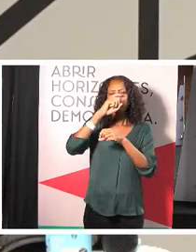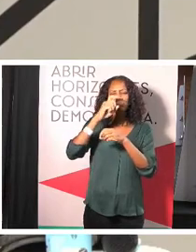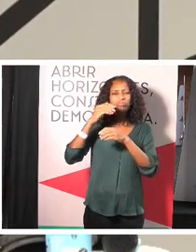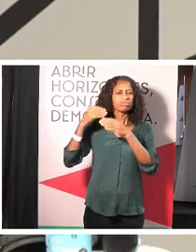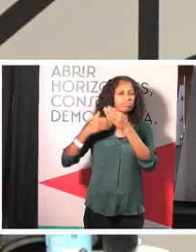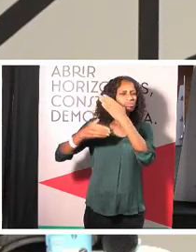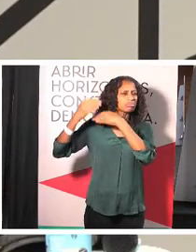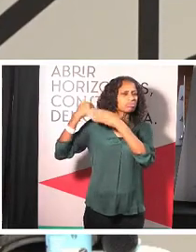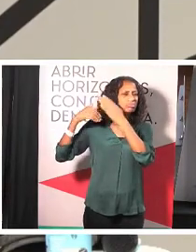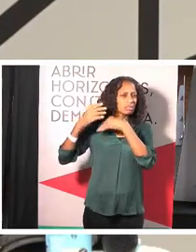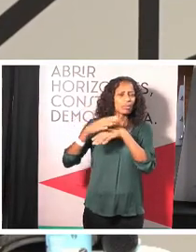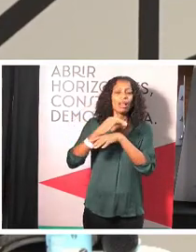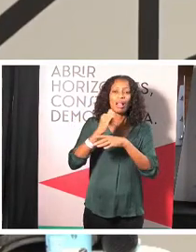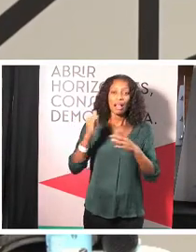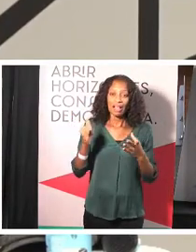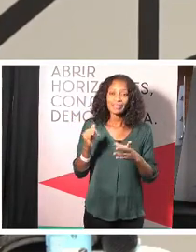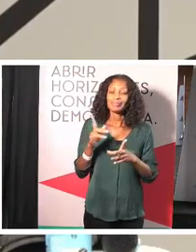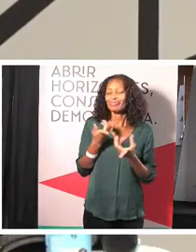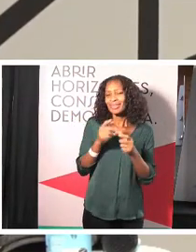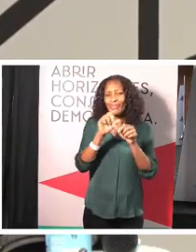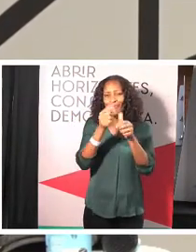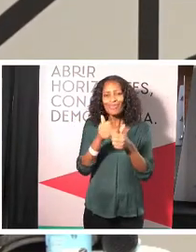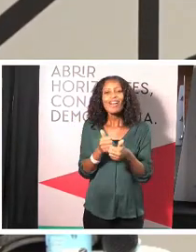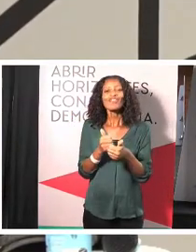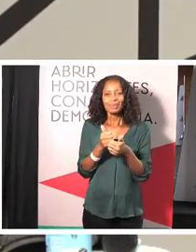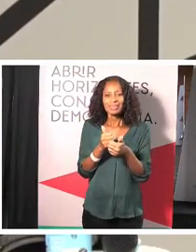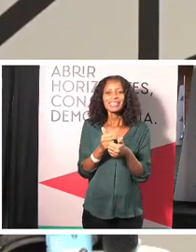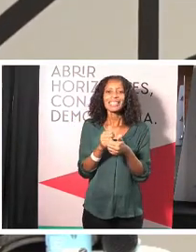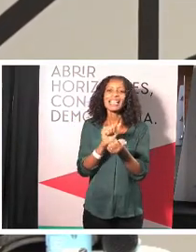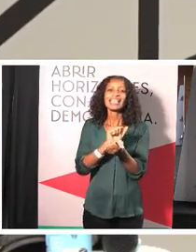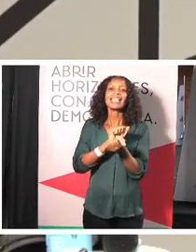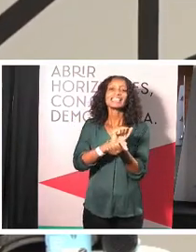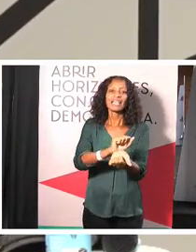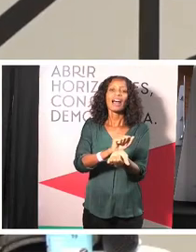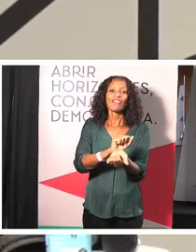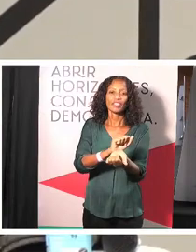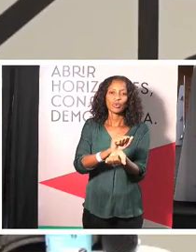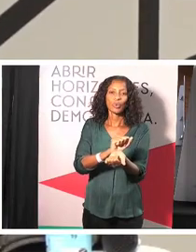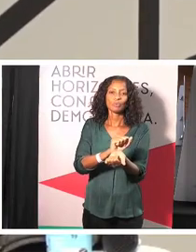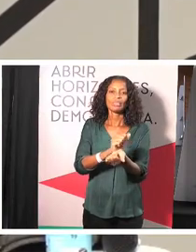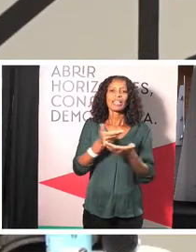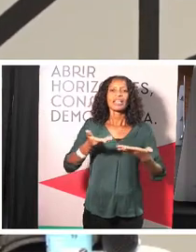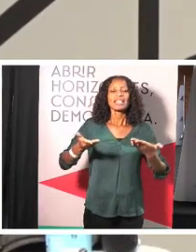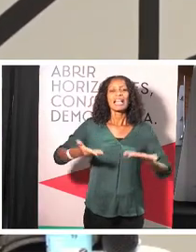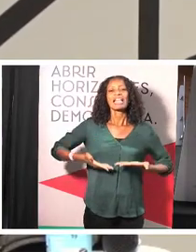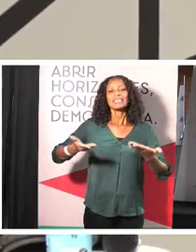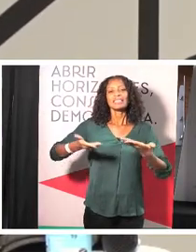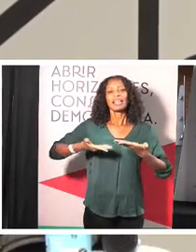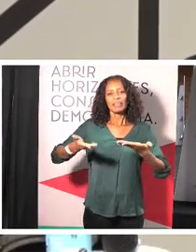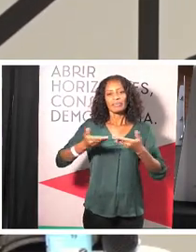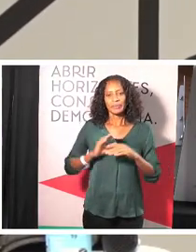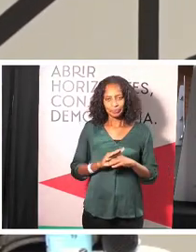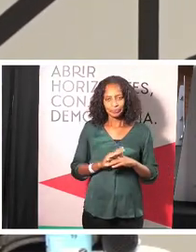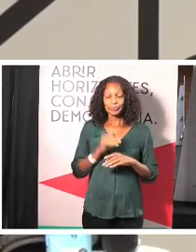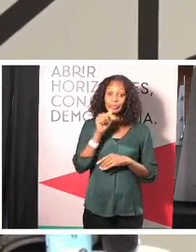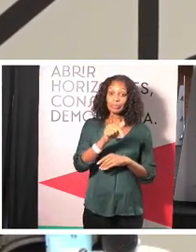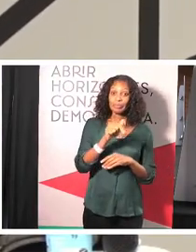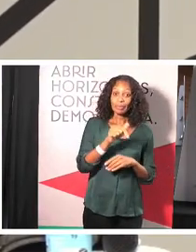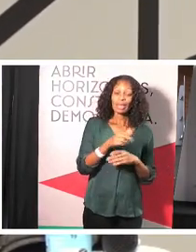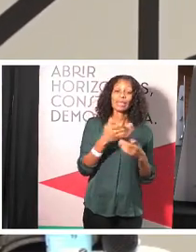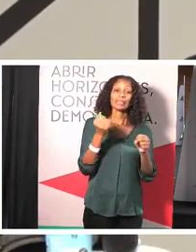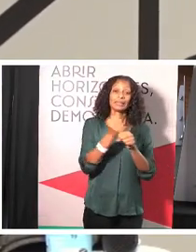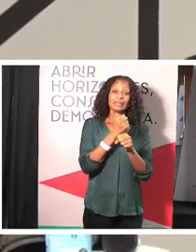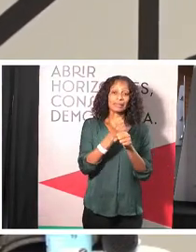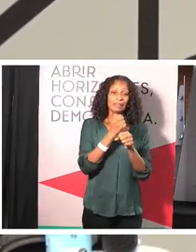común con las distintas formas de esclavitud y de servidumbre. El contrato de trabajo por cuenta ajena tiene unos elementos compartidos con la